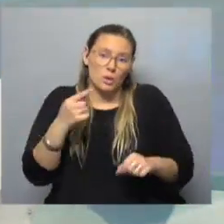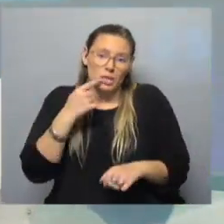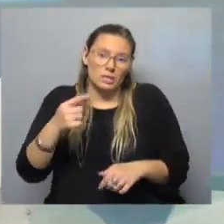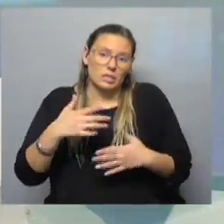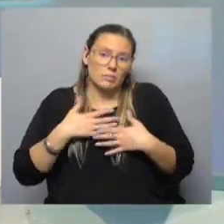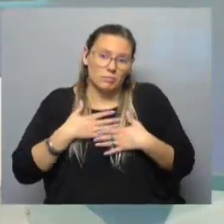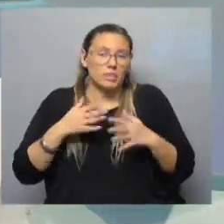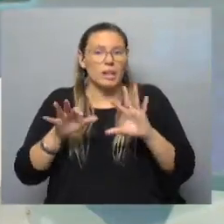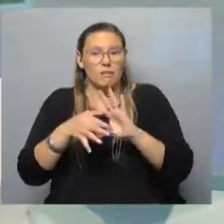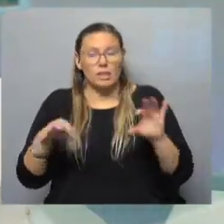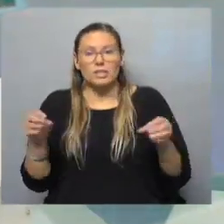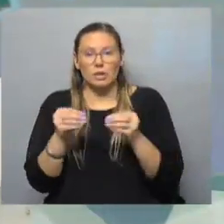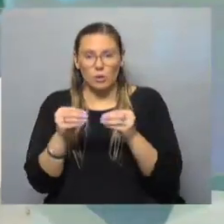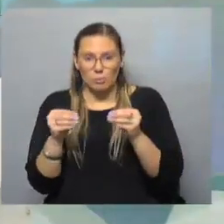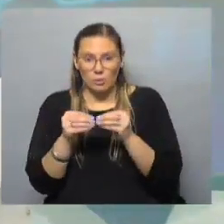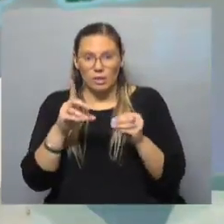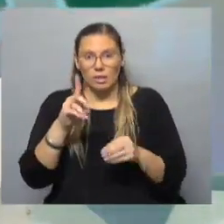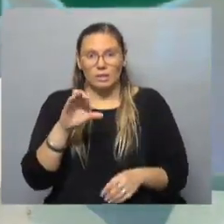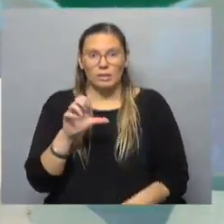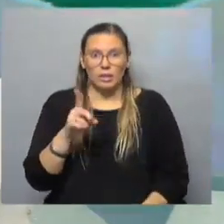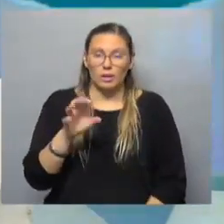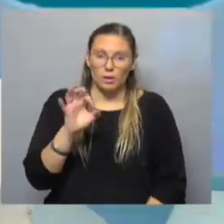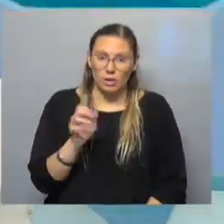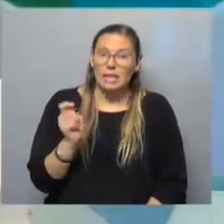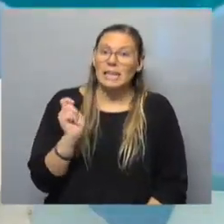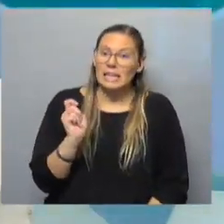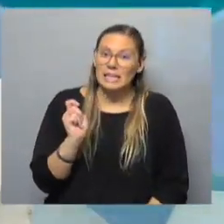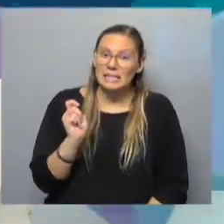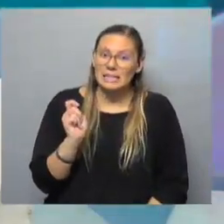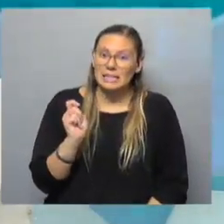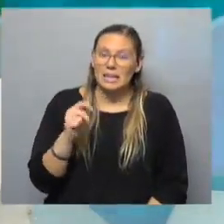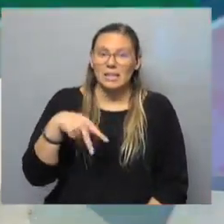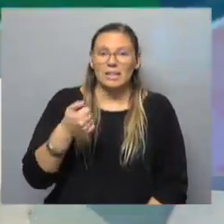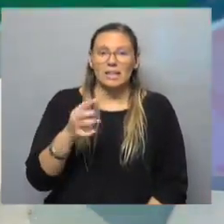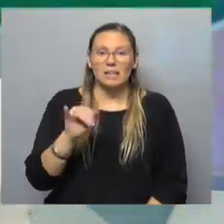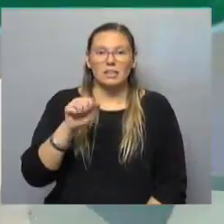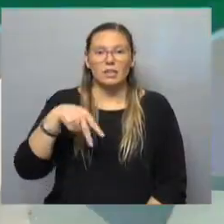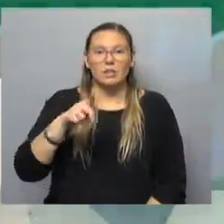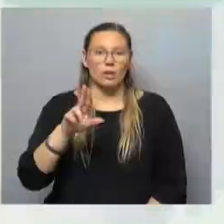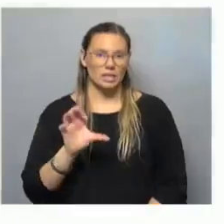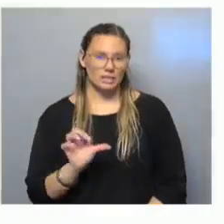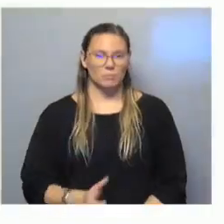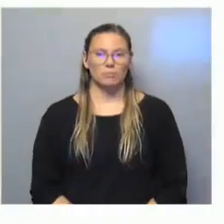de la gran frase de nuestro compañero Diego Varela. ¿Quién es? Es Nati Nogués.